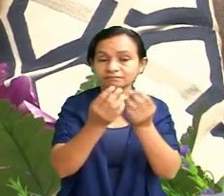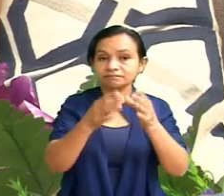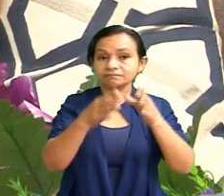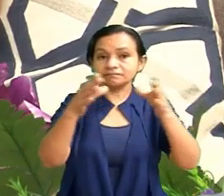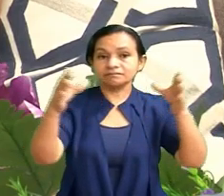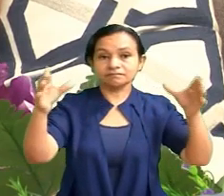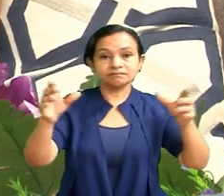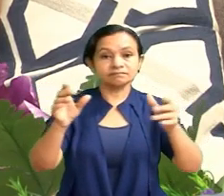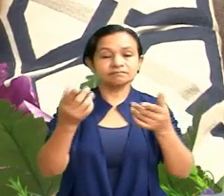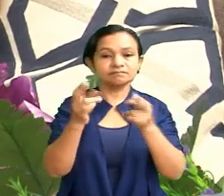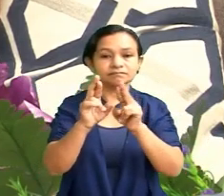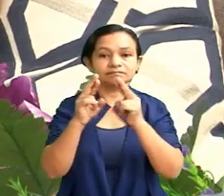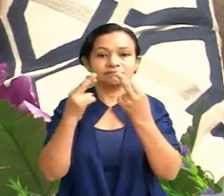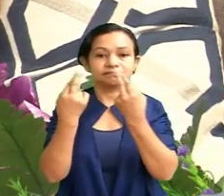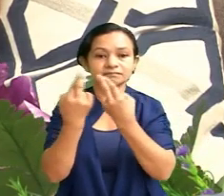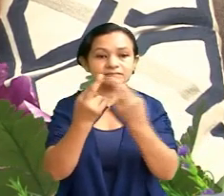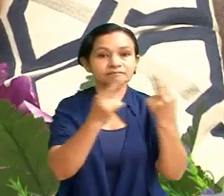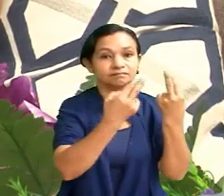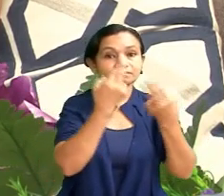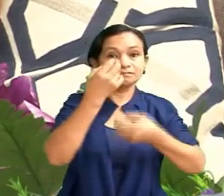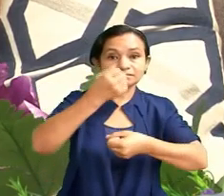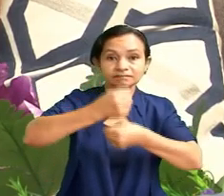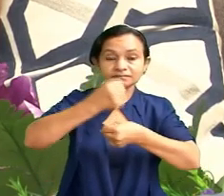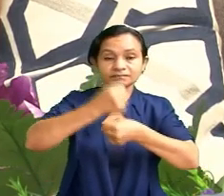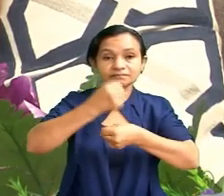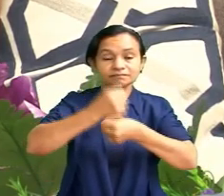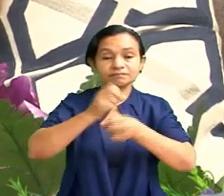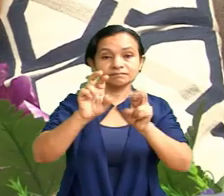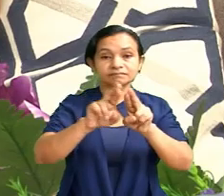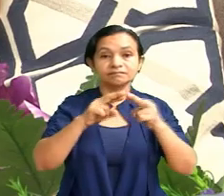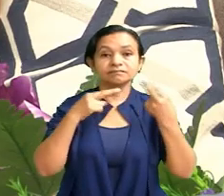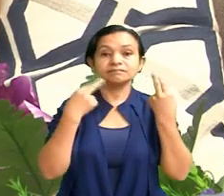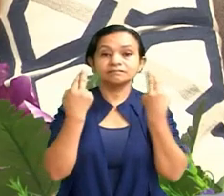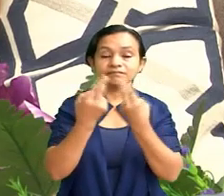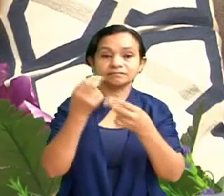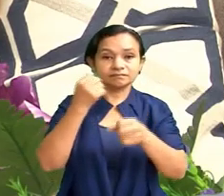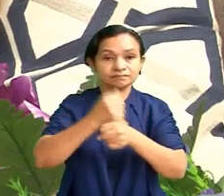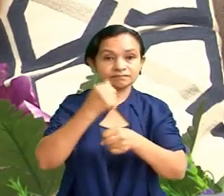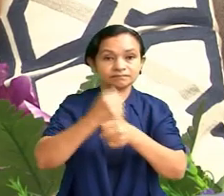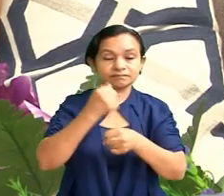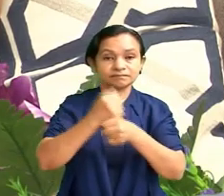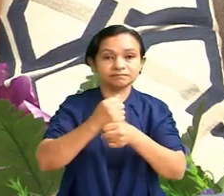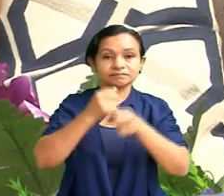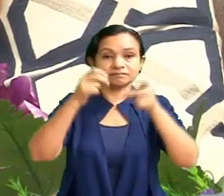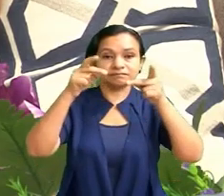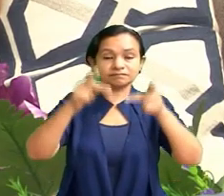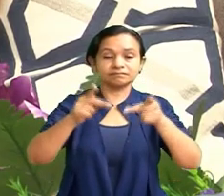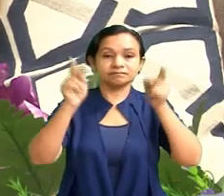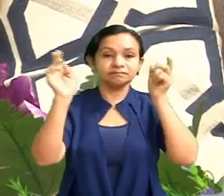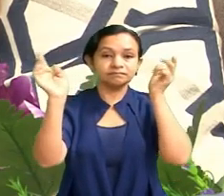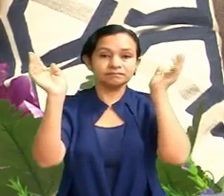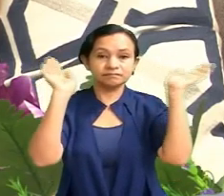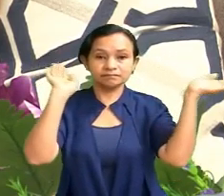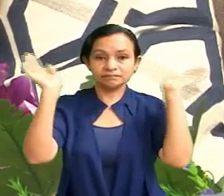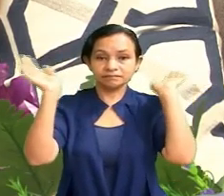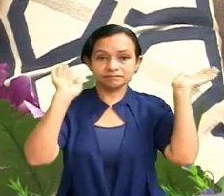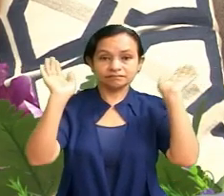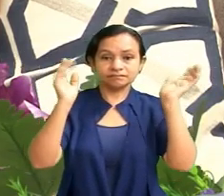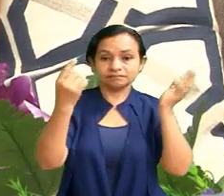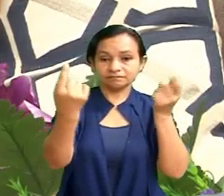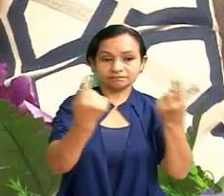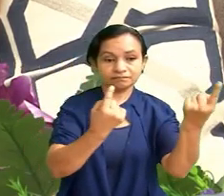espacios de encuentros de trabajo verdad de reuniones de trabajo por ejemplo con los comerciantes de los mercados verdad